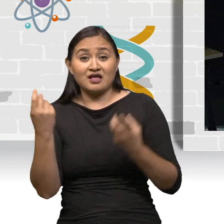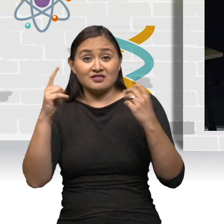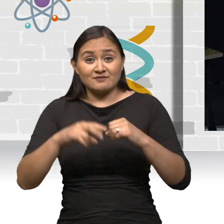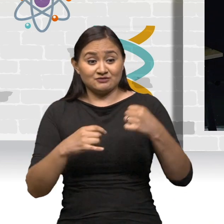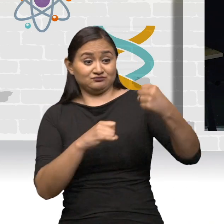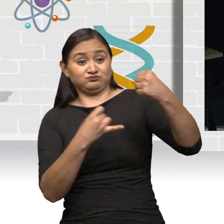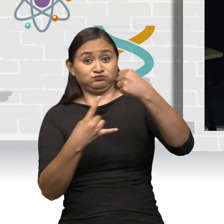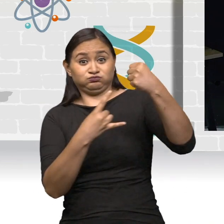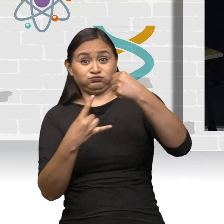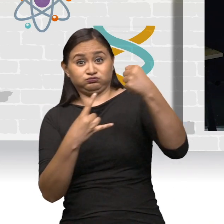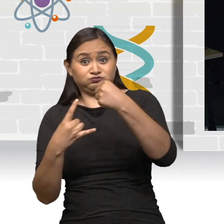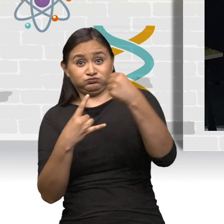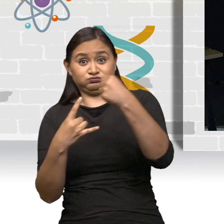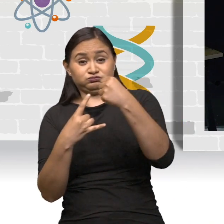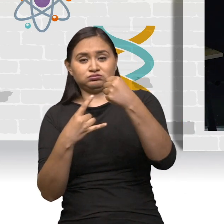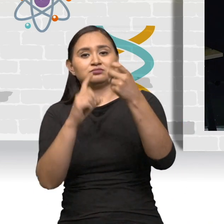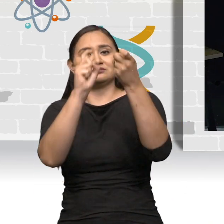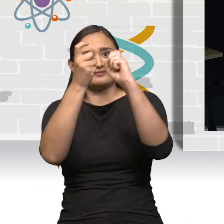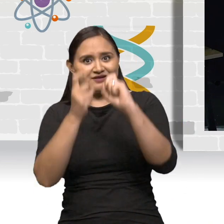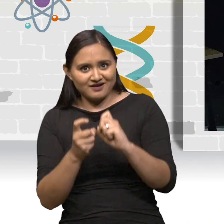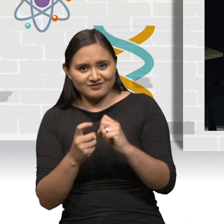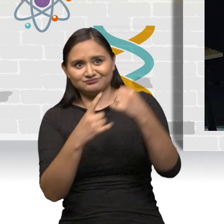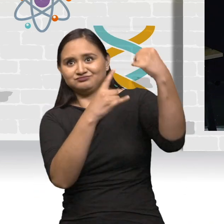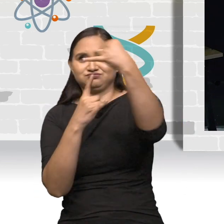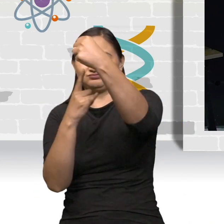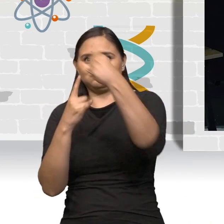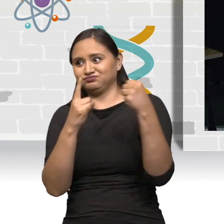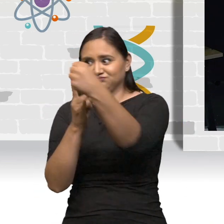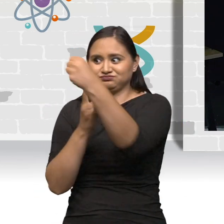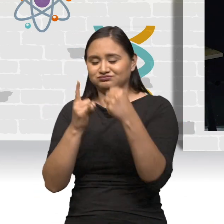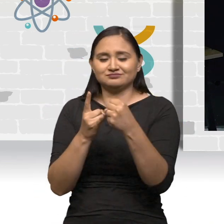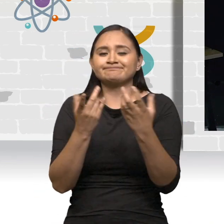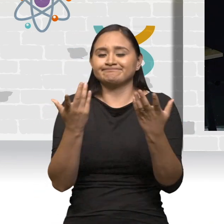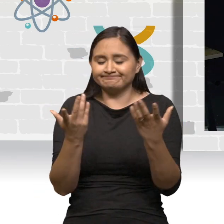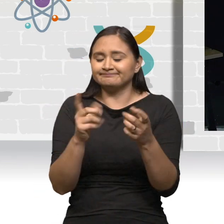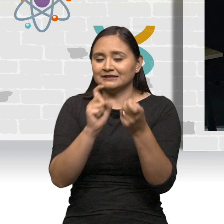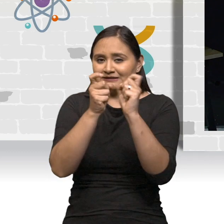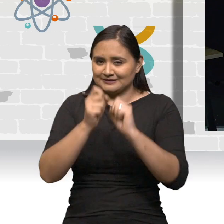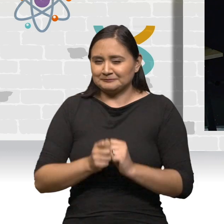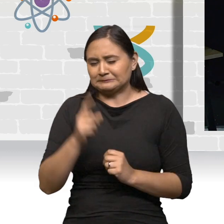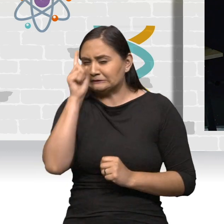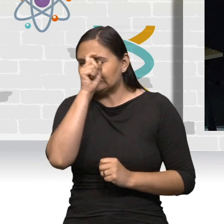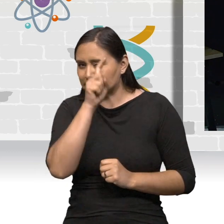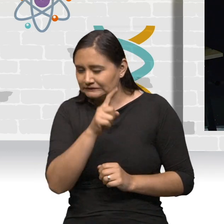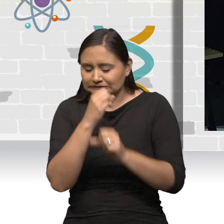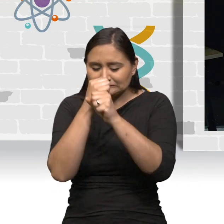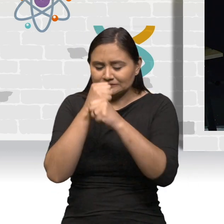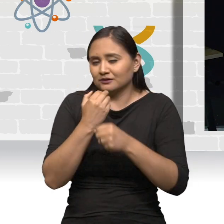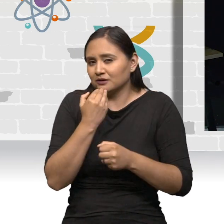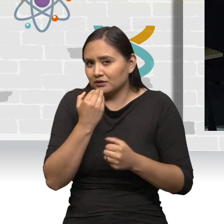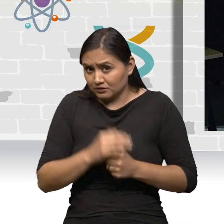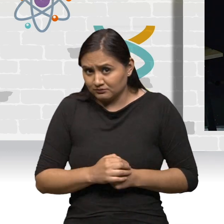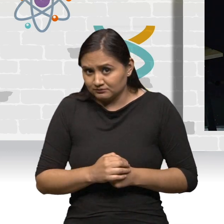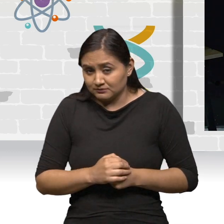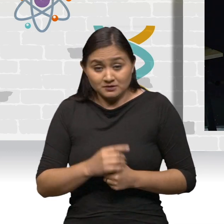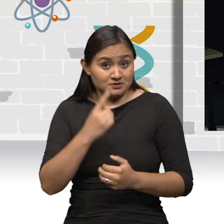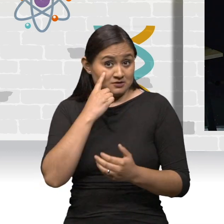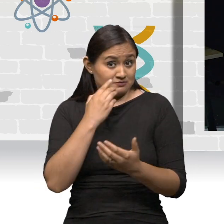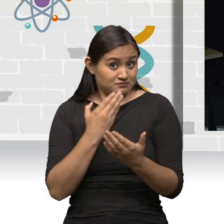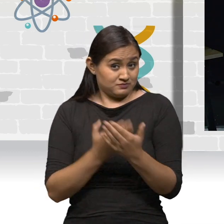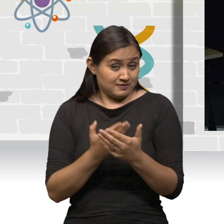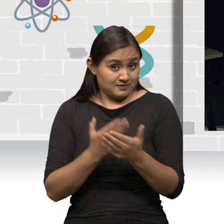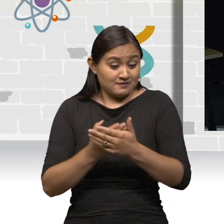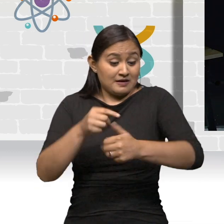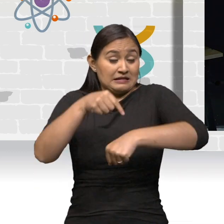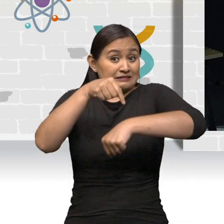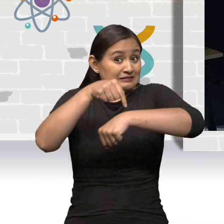fuerzas gravitatorias siempre van a cambiar la dirección del cuerpo. Pero podemos evidenciar este tipo de movimiento siempre y cuando